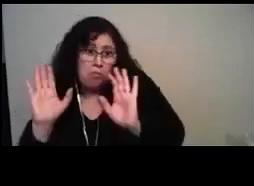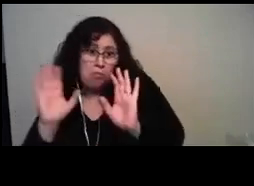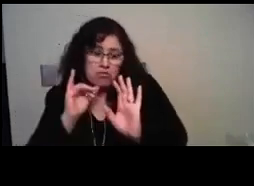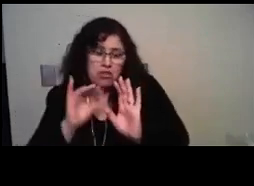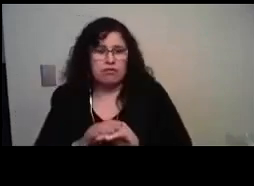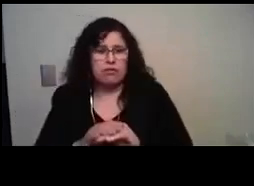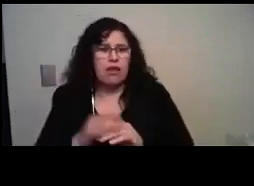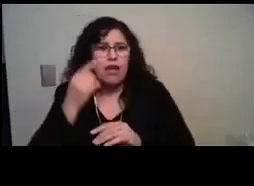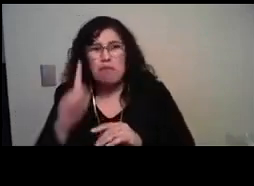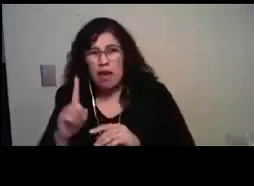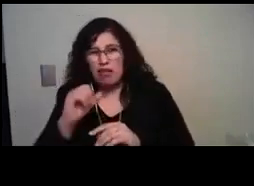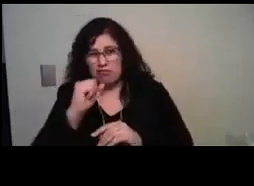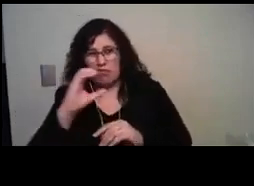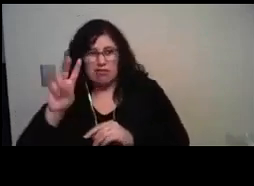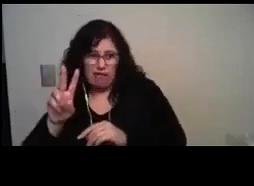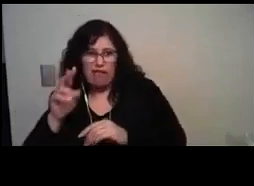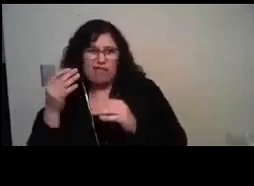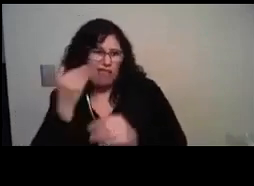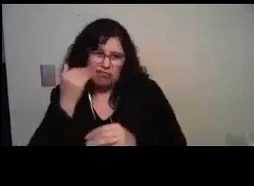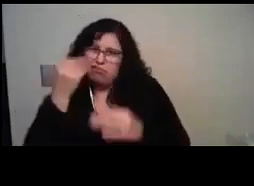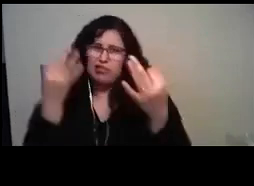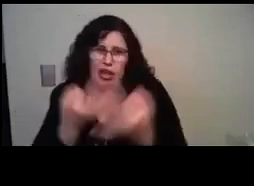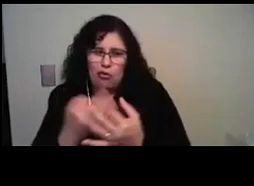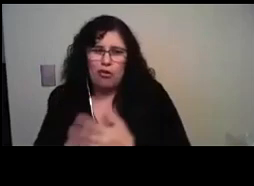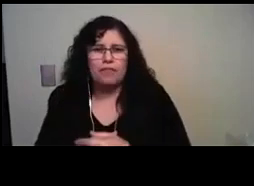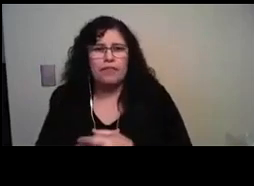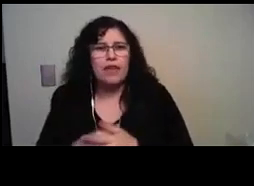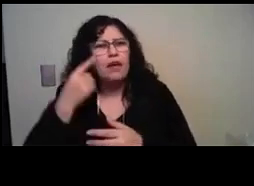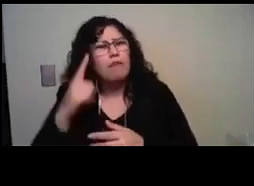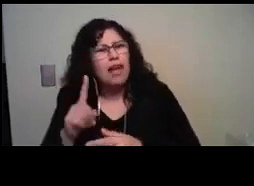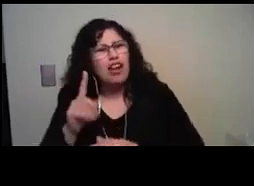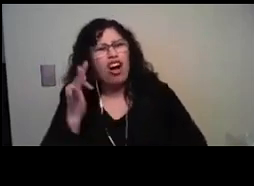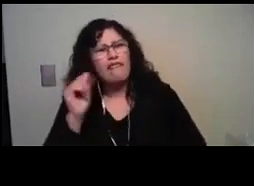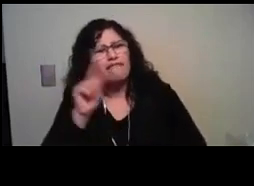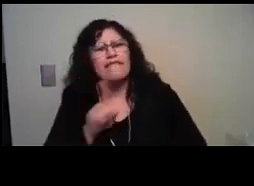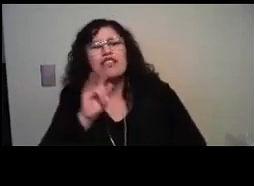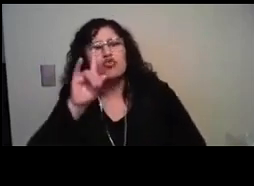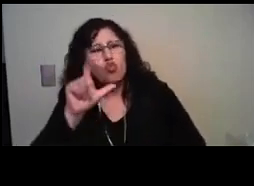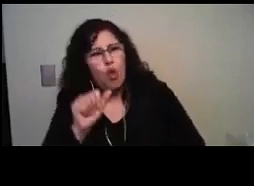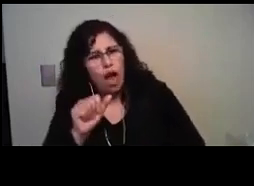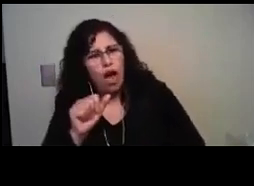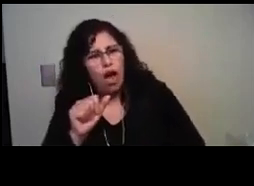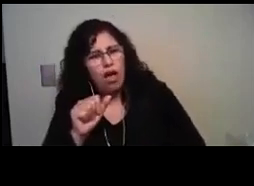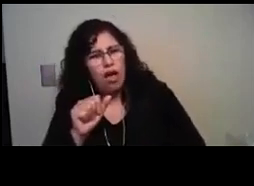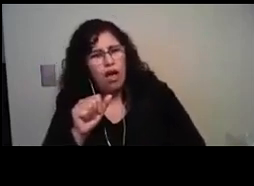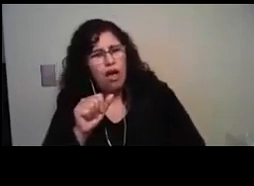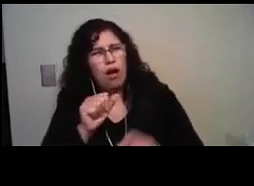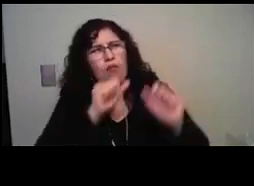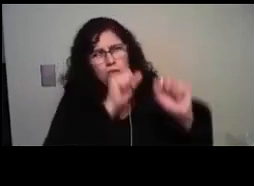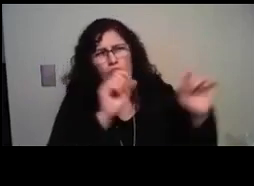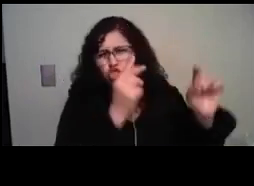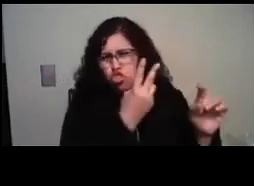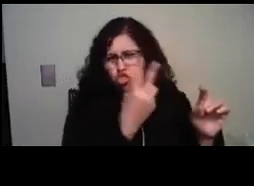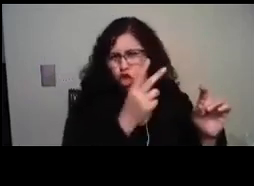Ya, pero igual existen las dos posibilidades dentro de la fístula. Existen las dos posibilidades, sí. O sea, ahora, hay que pensar